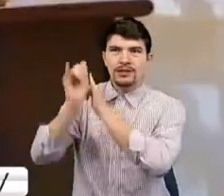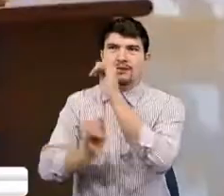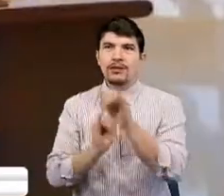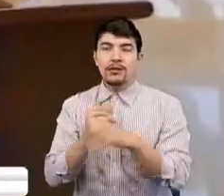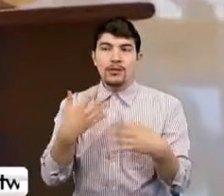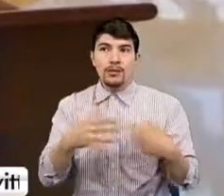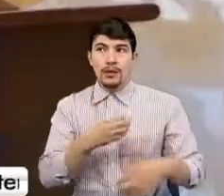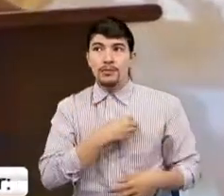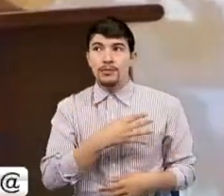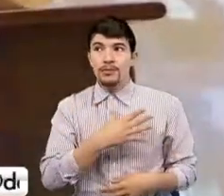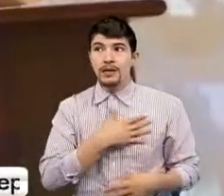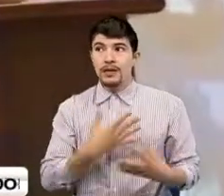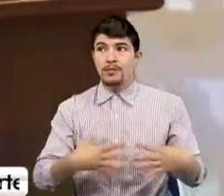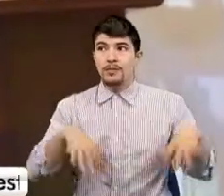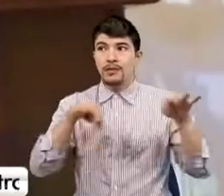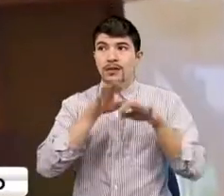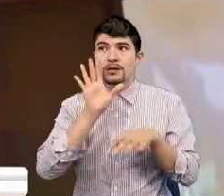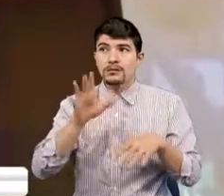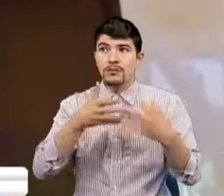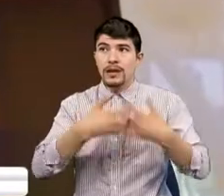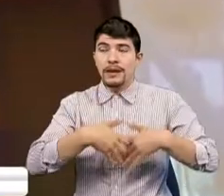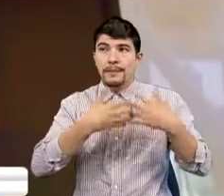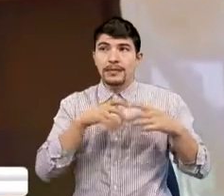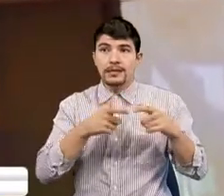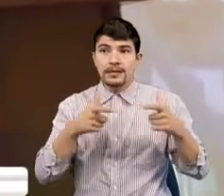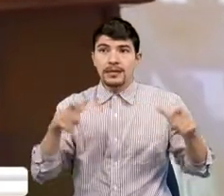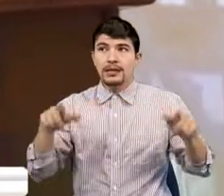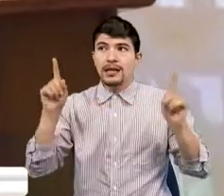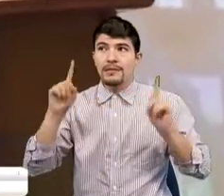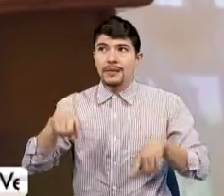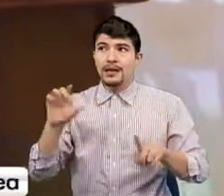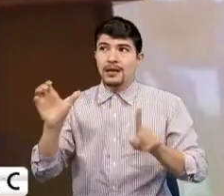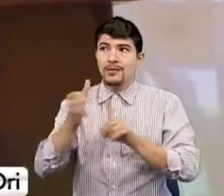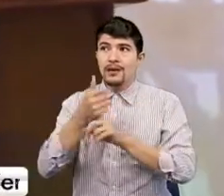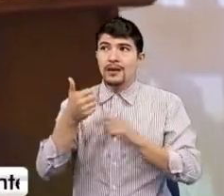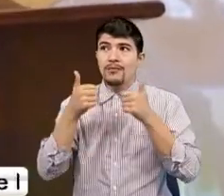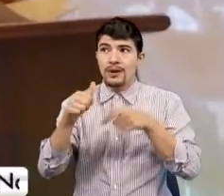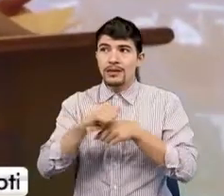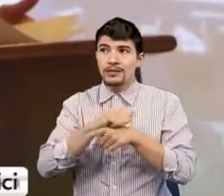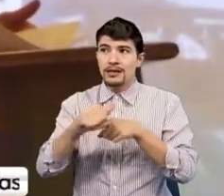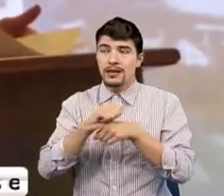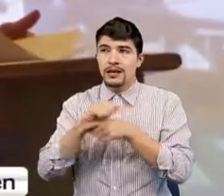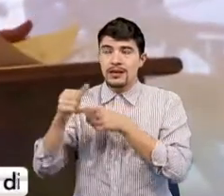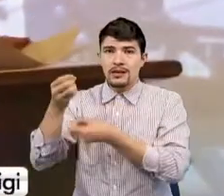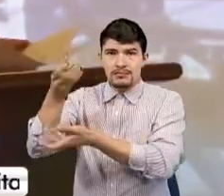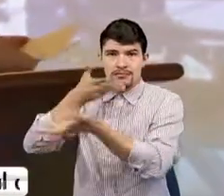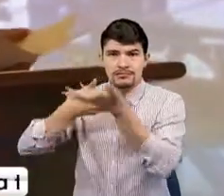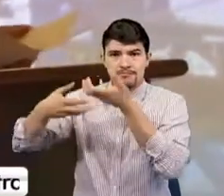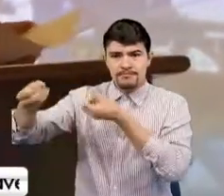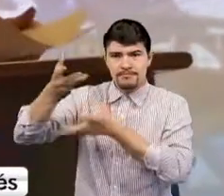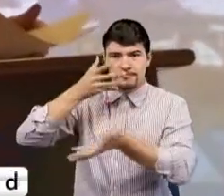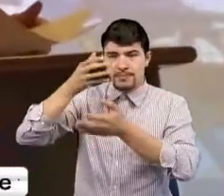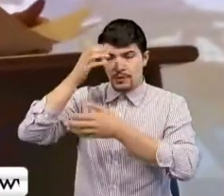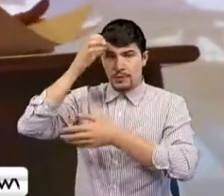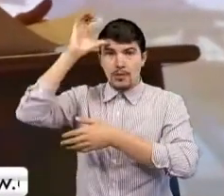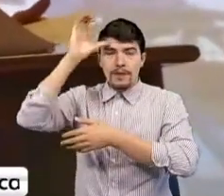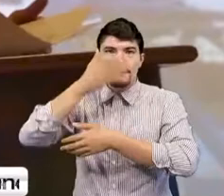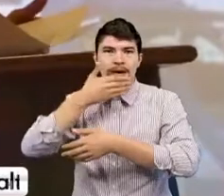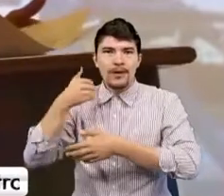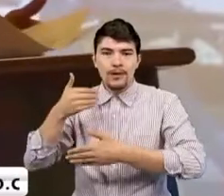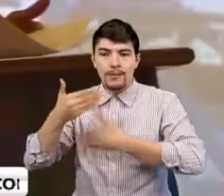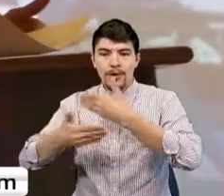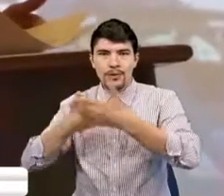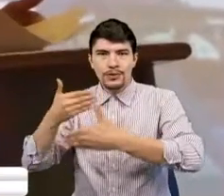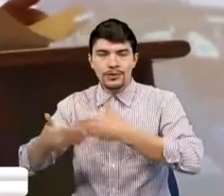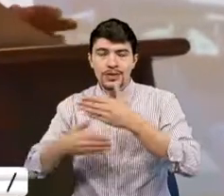solamente permite a la empresa crecer, sino encontrar buenas prácticas, transferencia de conocimiento, mejoramiento de procesos